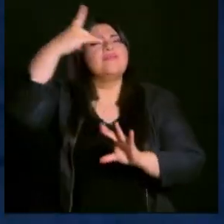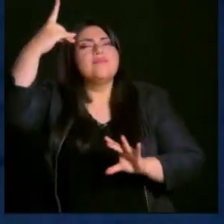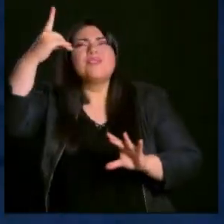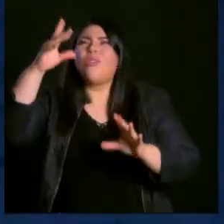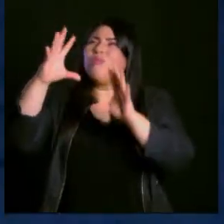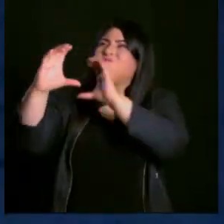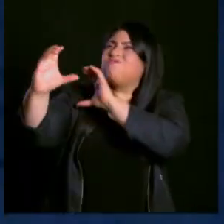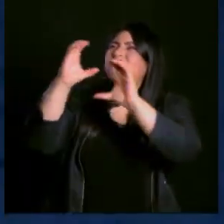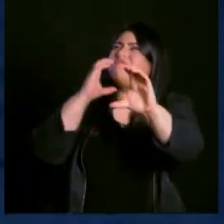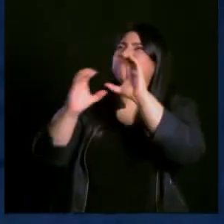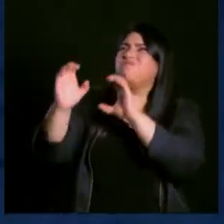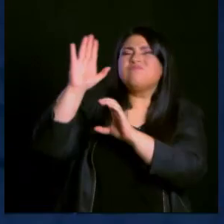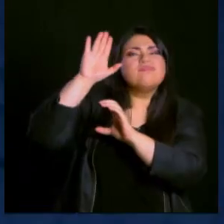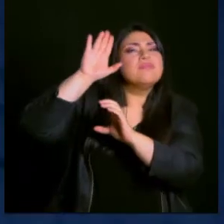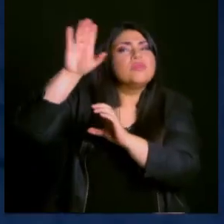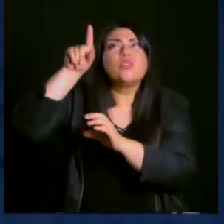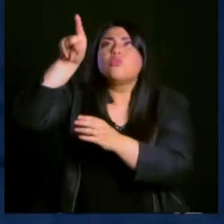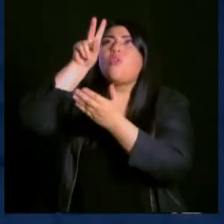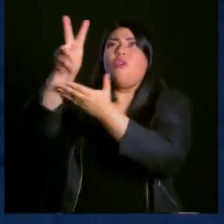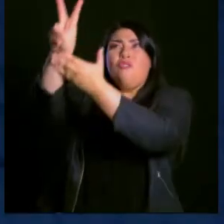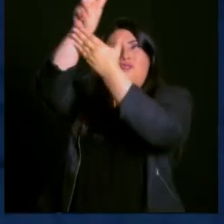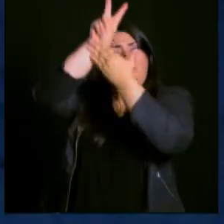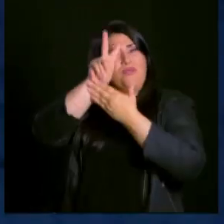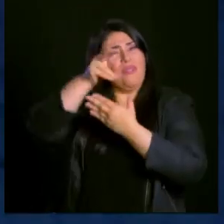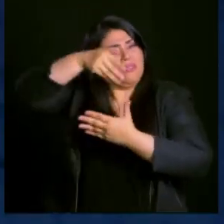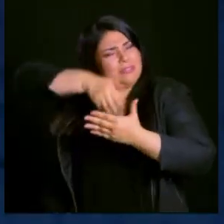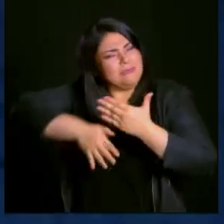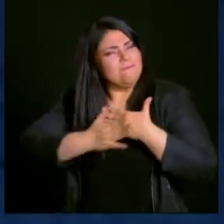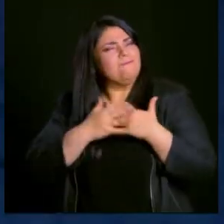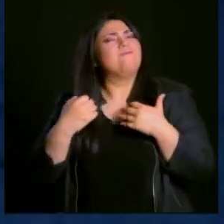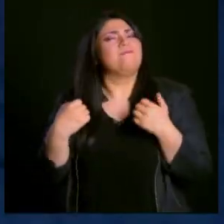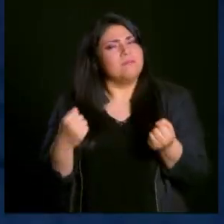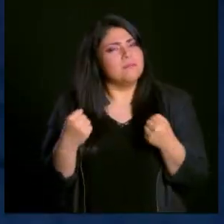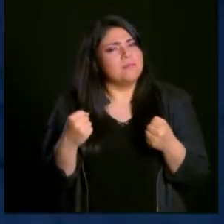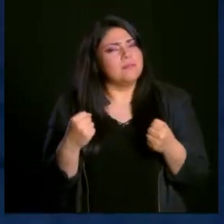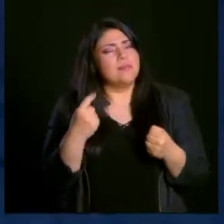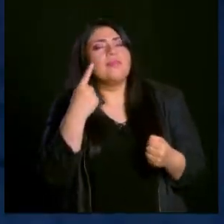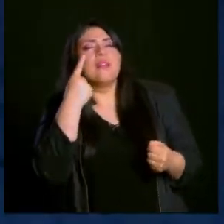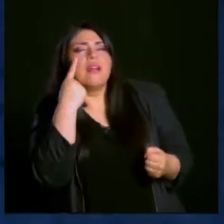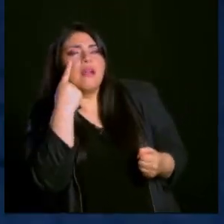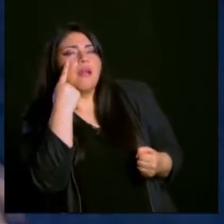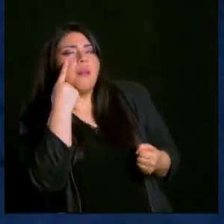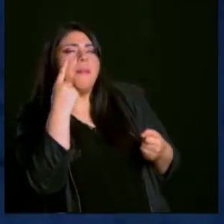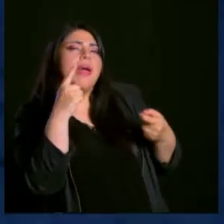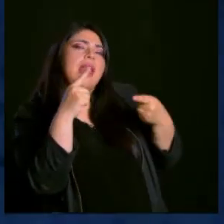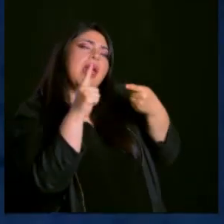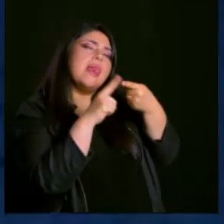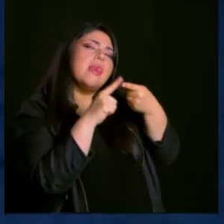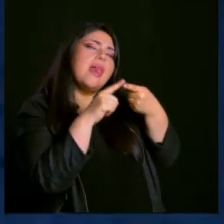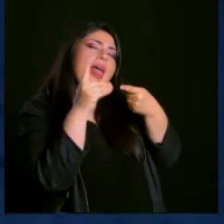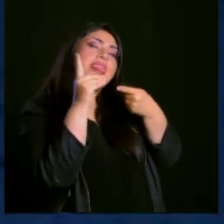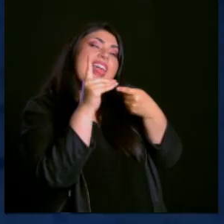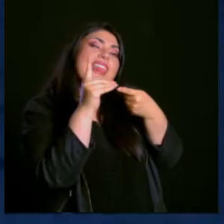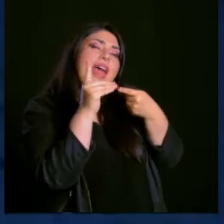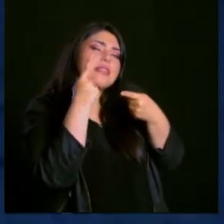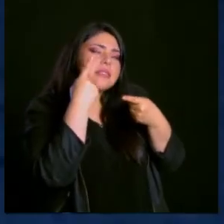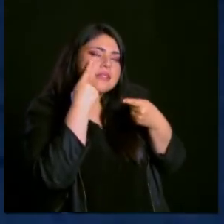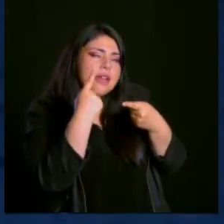él clamar por su voluntad de nuestra vida pero aquí Viene un detalle muy importante